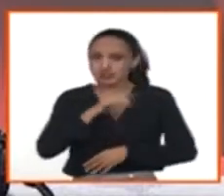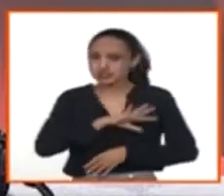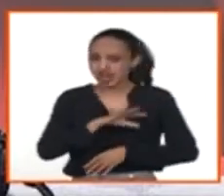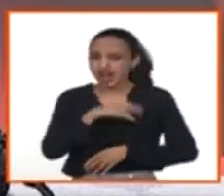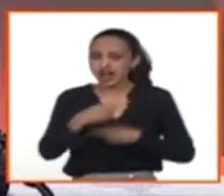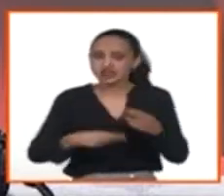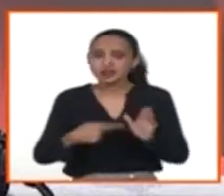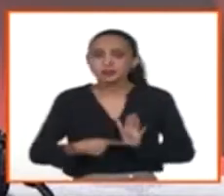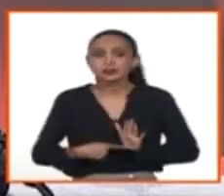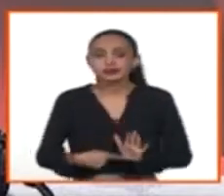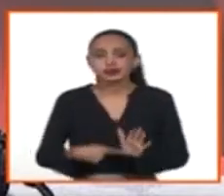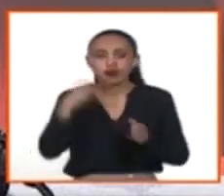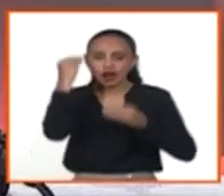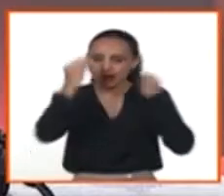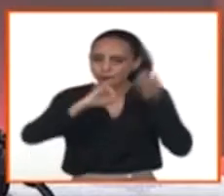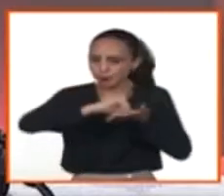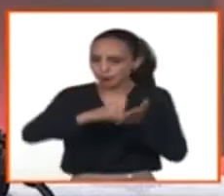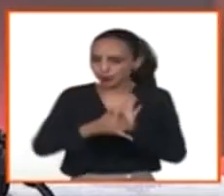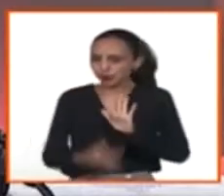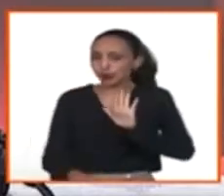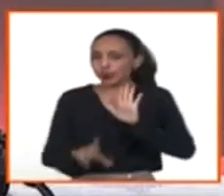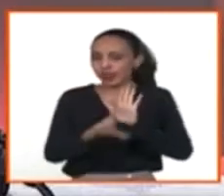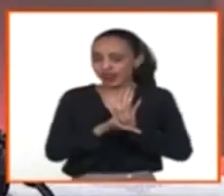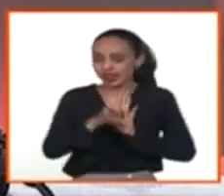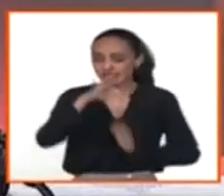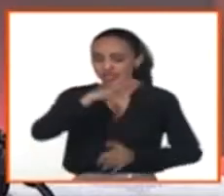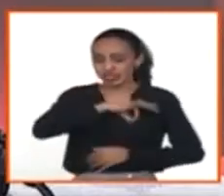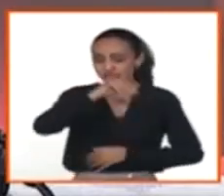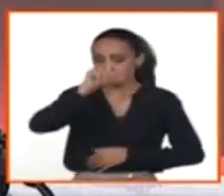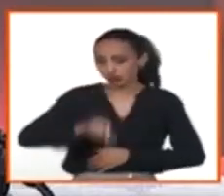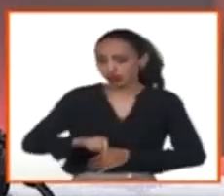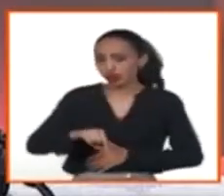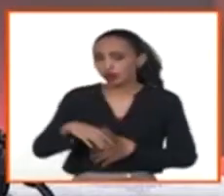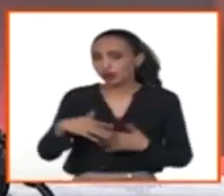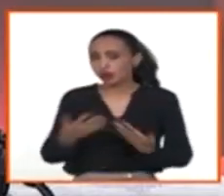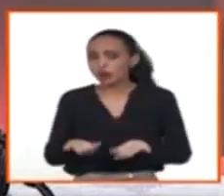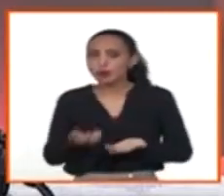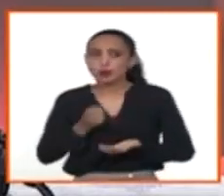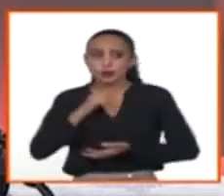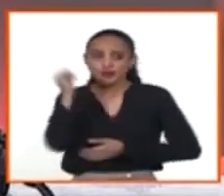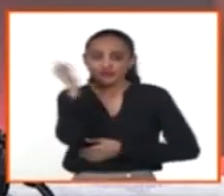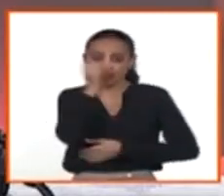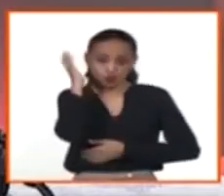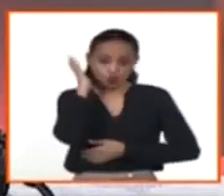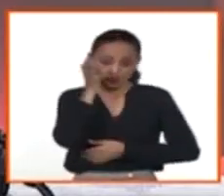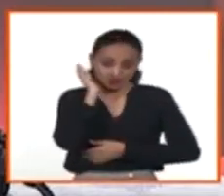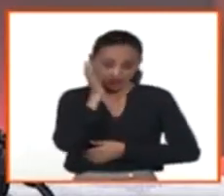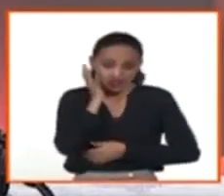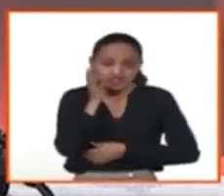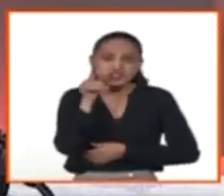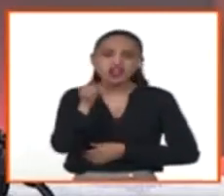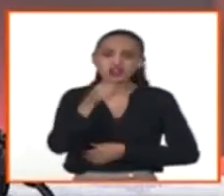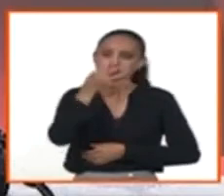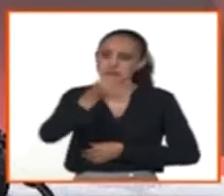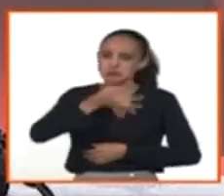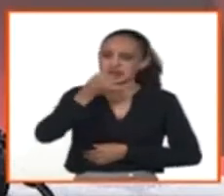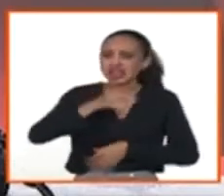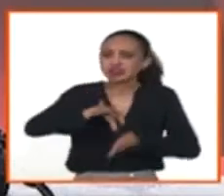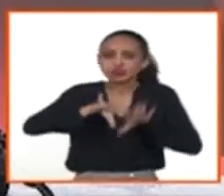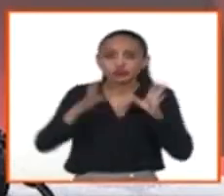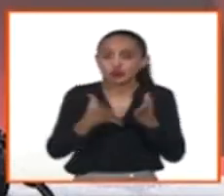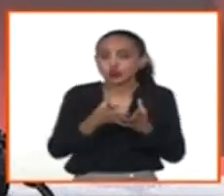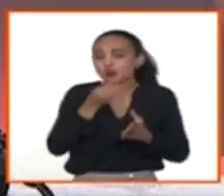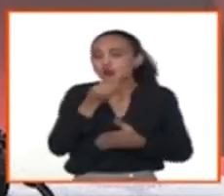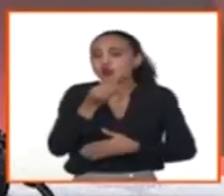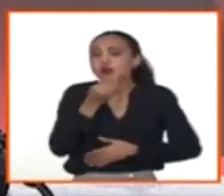este proyecto de ley con los diputados, o sea, a través de videoconferencia, de todas las maneras posibles, ¿no?, para